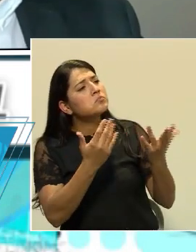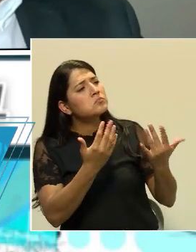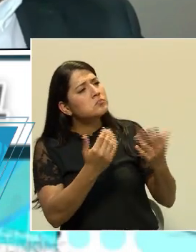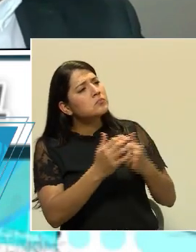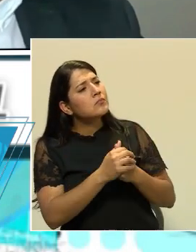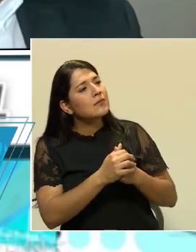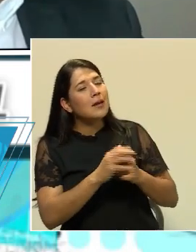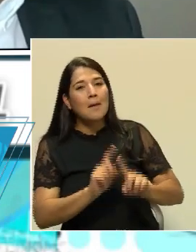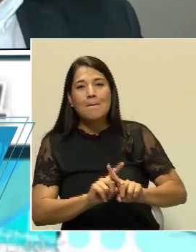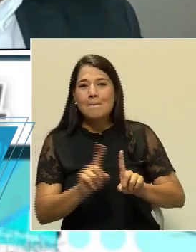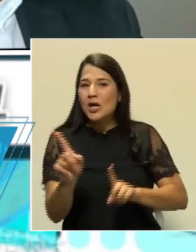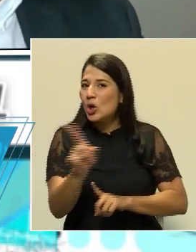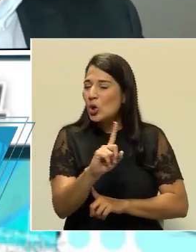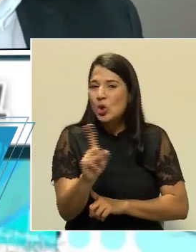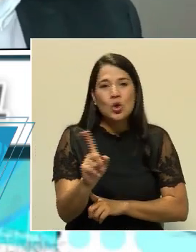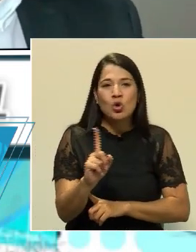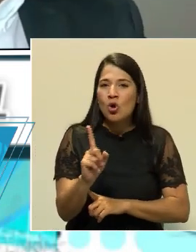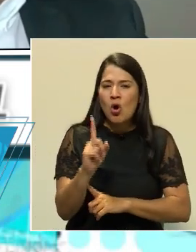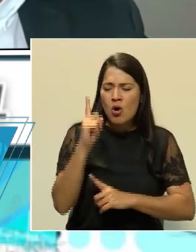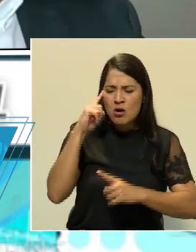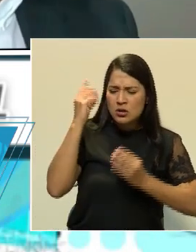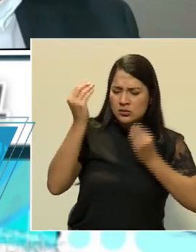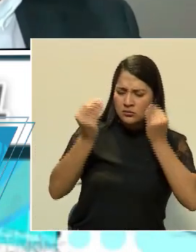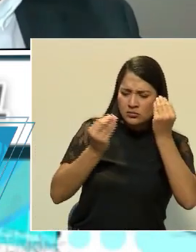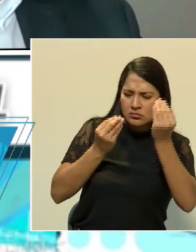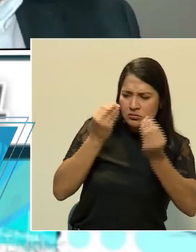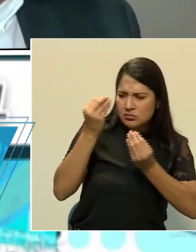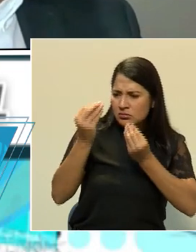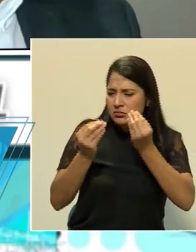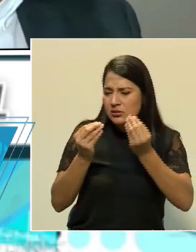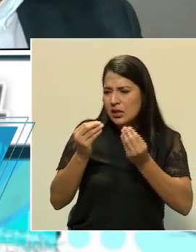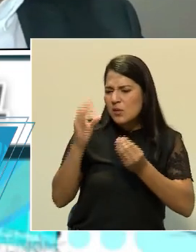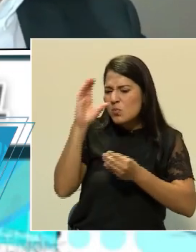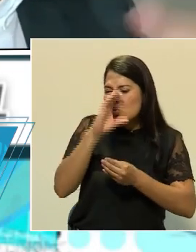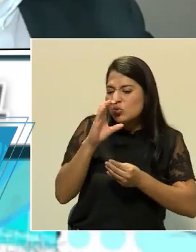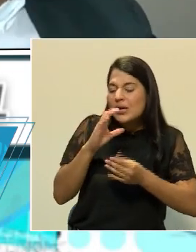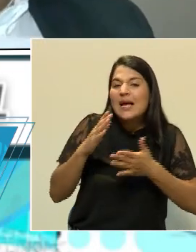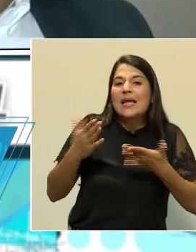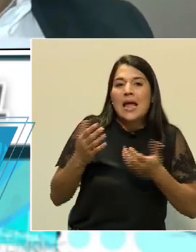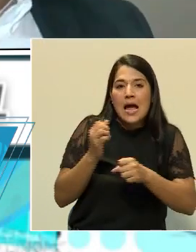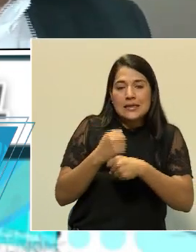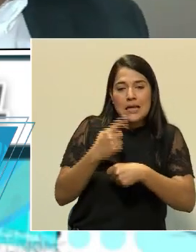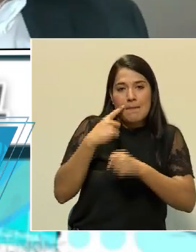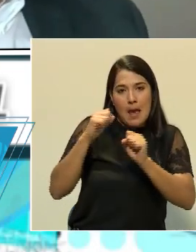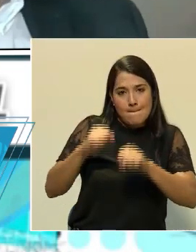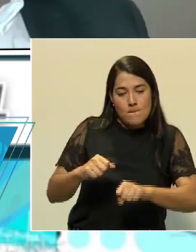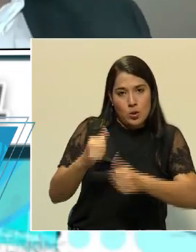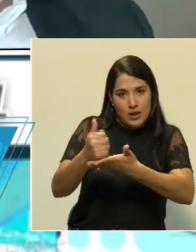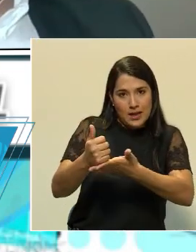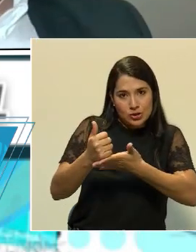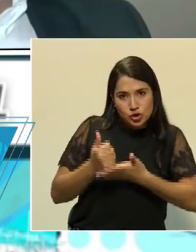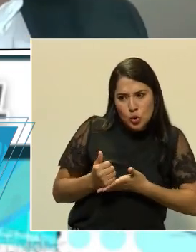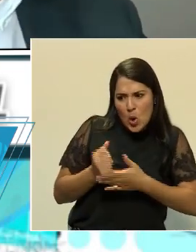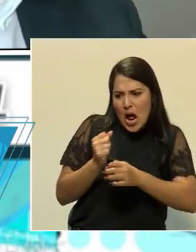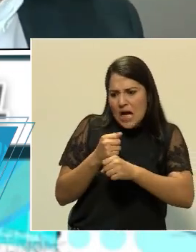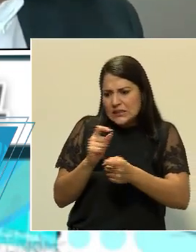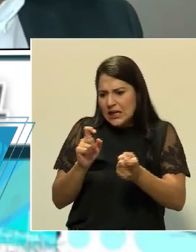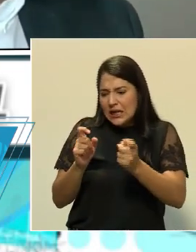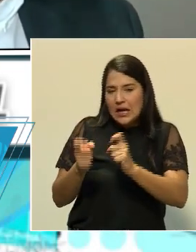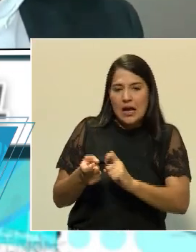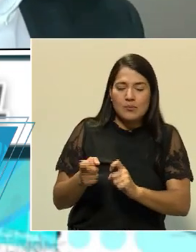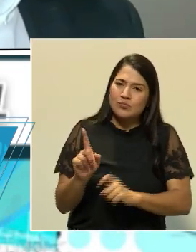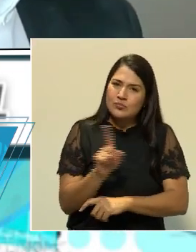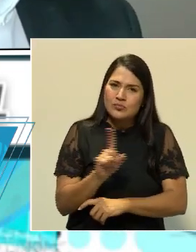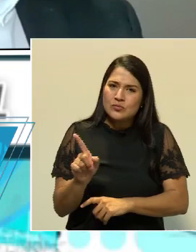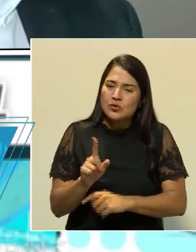toma nuestras necesidades y las plasma al momento de hacer estas modificaciones o estas restricciones que